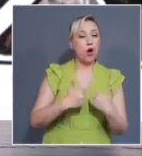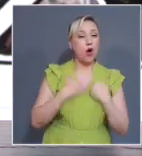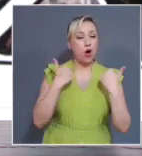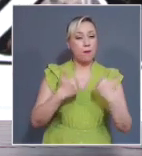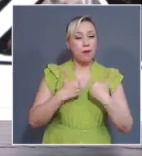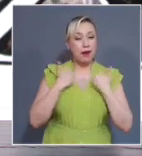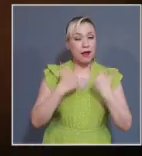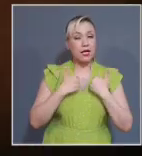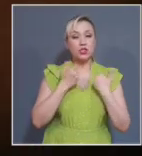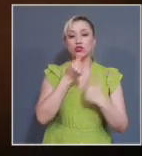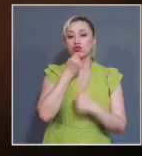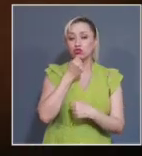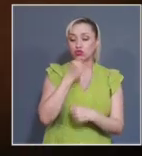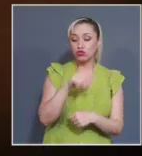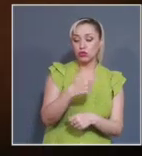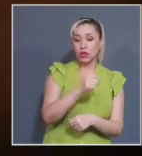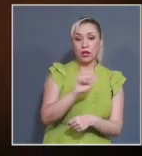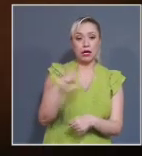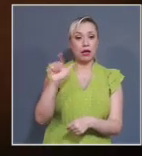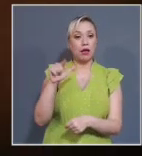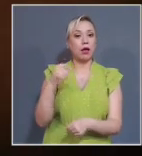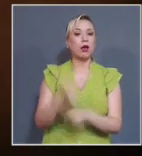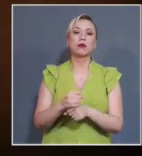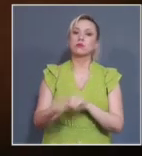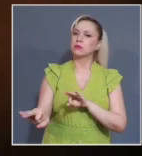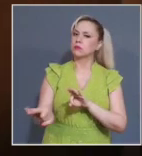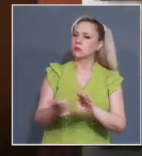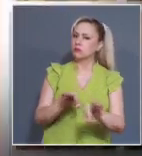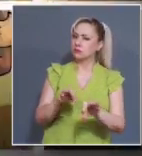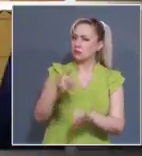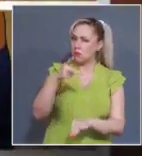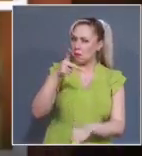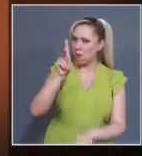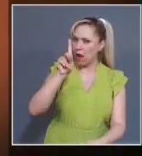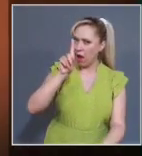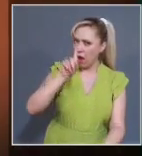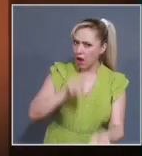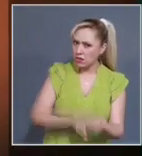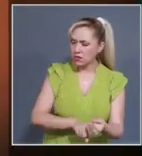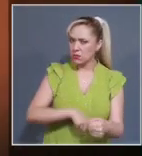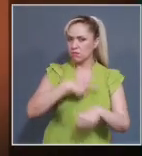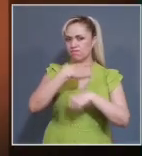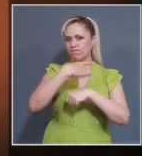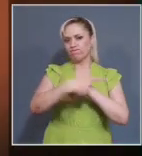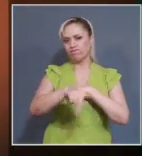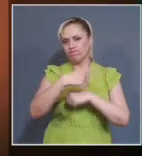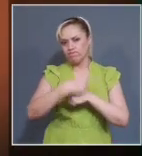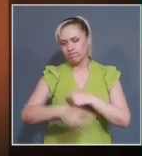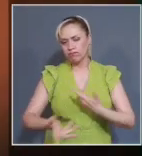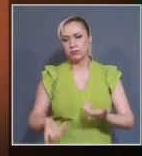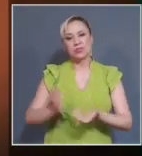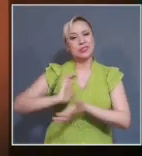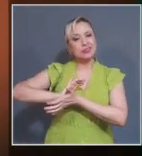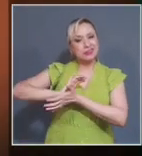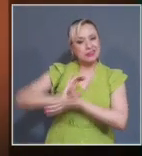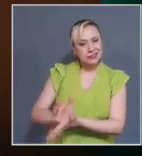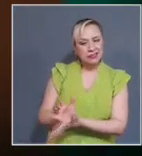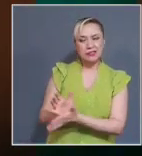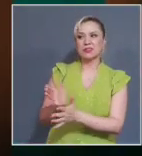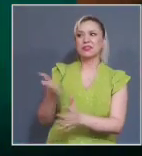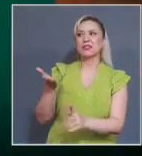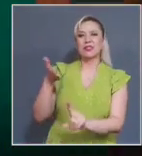peligrosos. Con el propósito de visibilizar la discriminación, acoso, desigualdad y desaparición que sufren